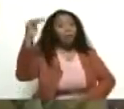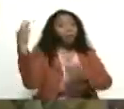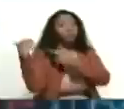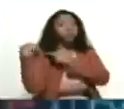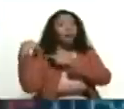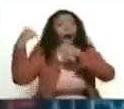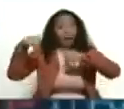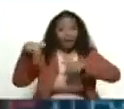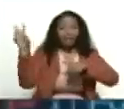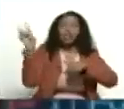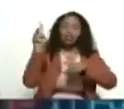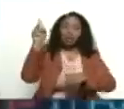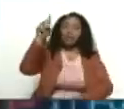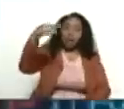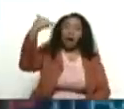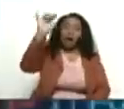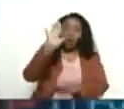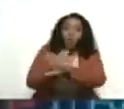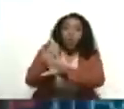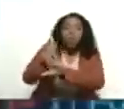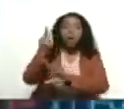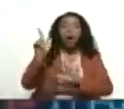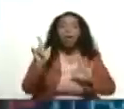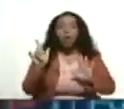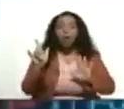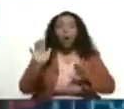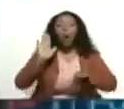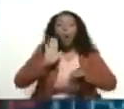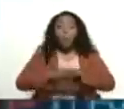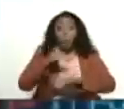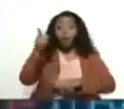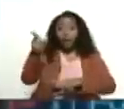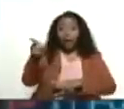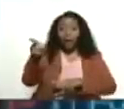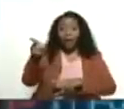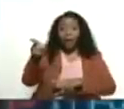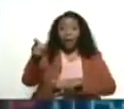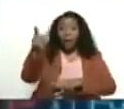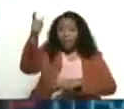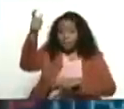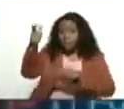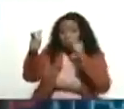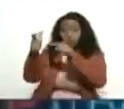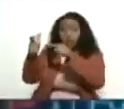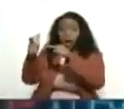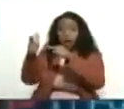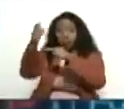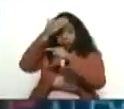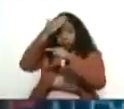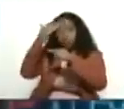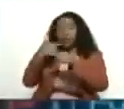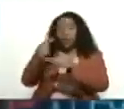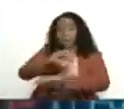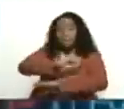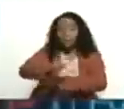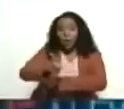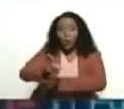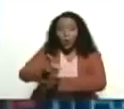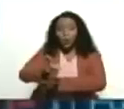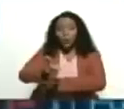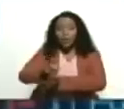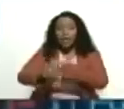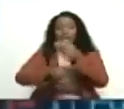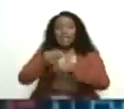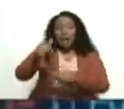el territorio venezolano, porque a alguien le dio la orden Donald Trump para que se